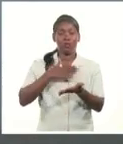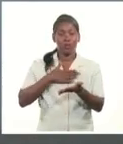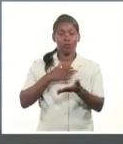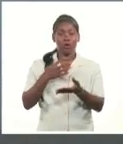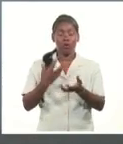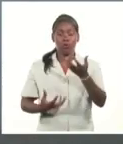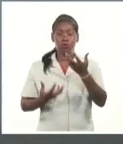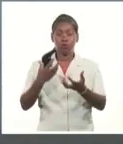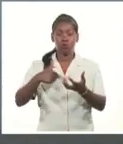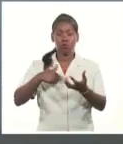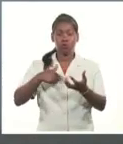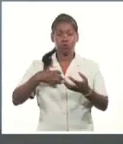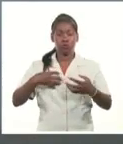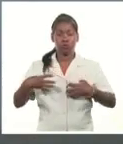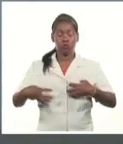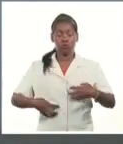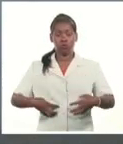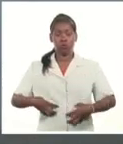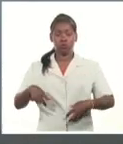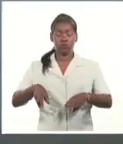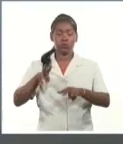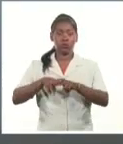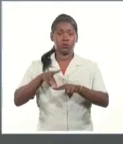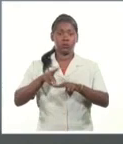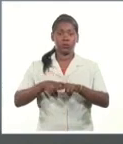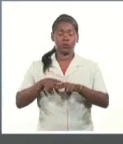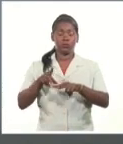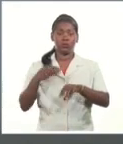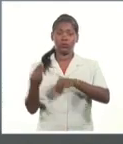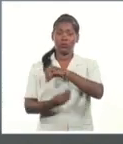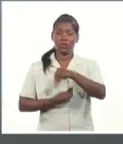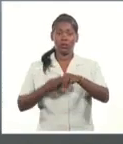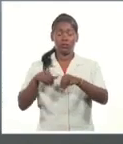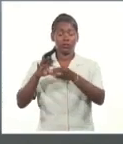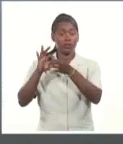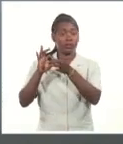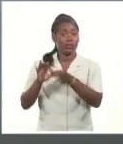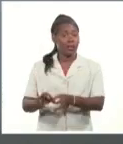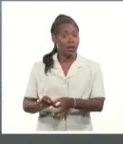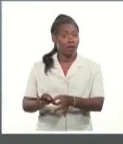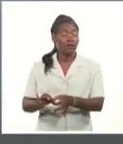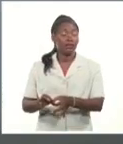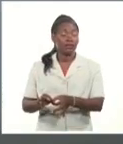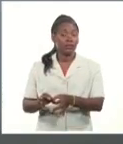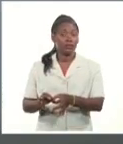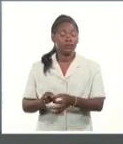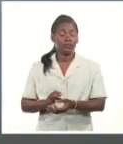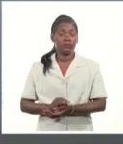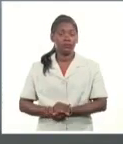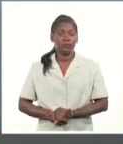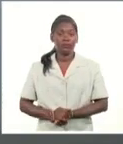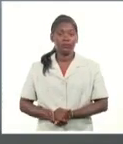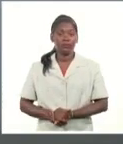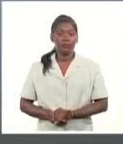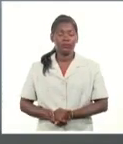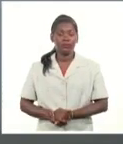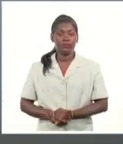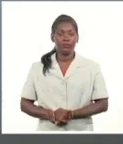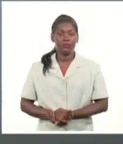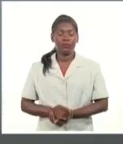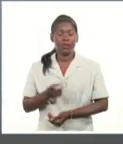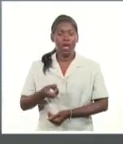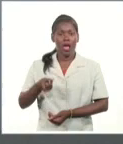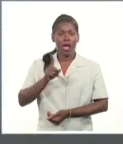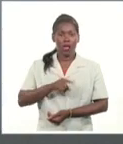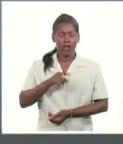de la capital, que modifica su estado a grave, era un paciente que se encontraba de cuidado y en el día de ayer, en la